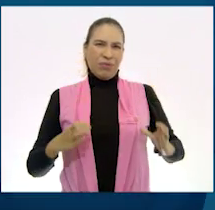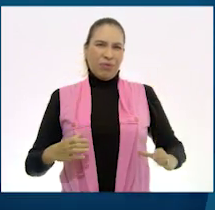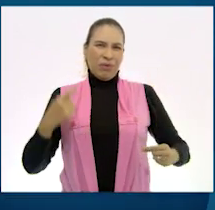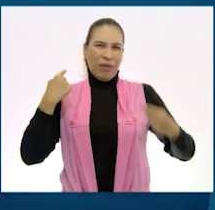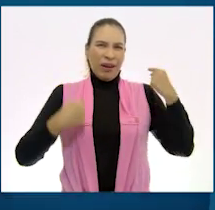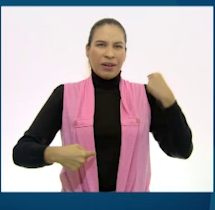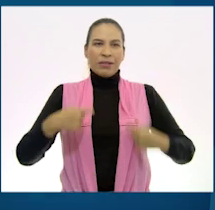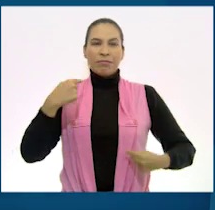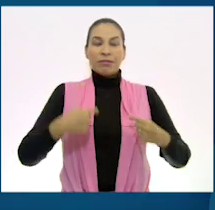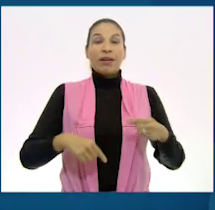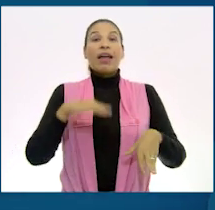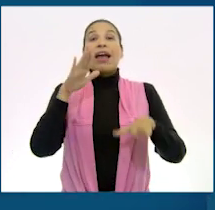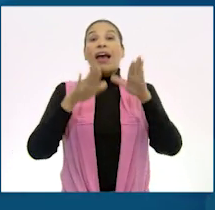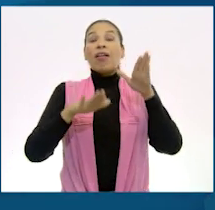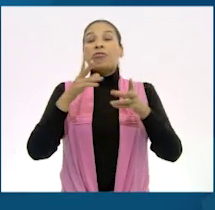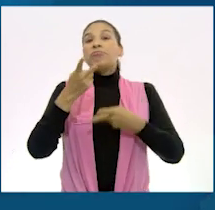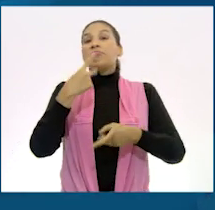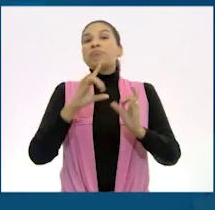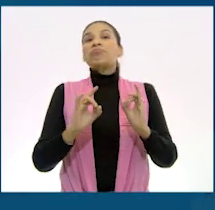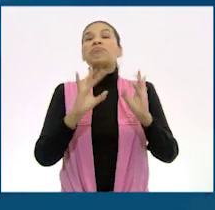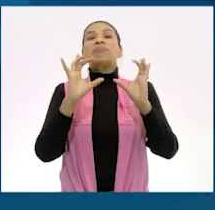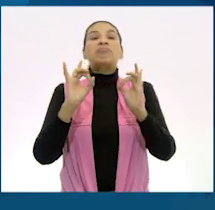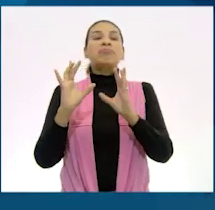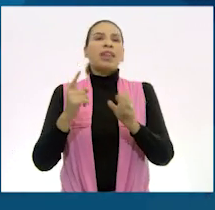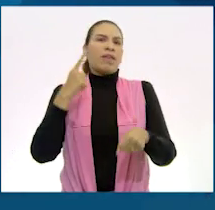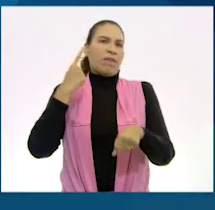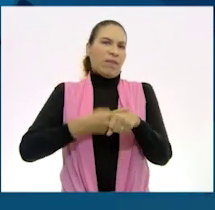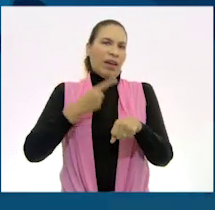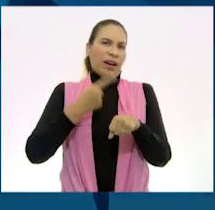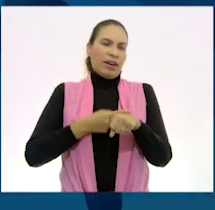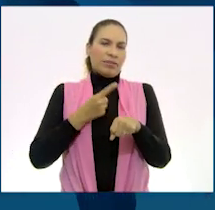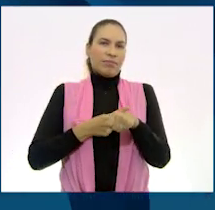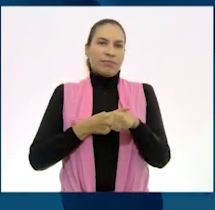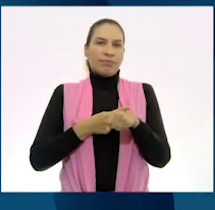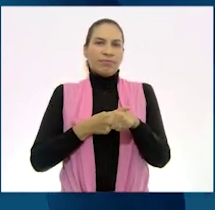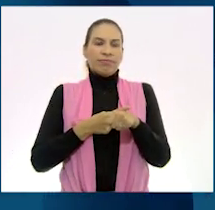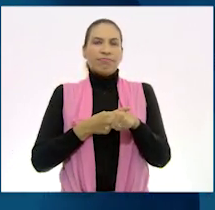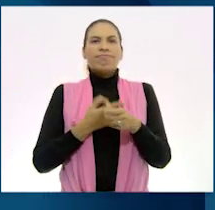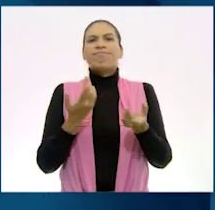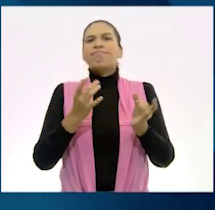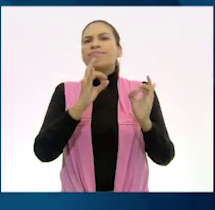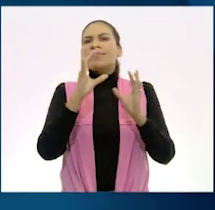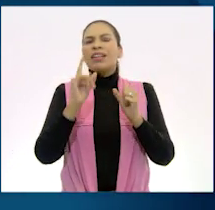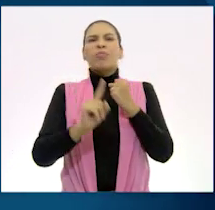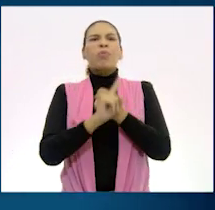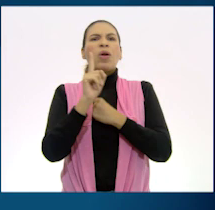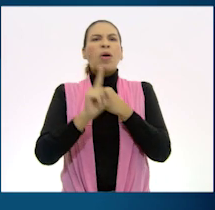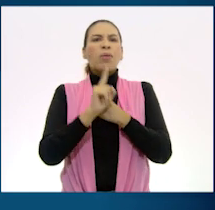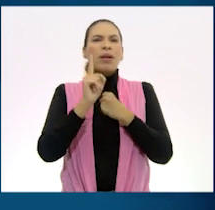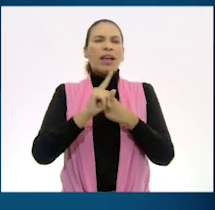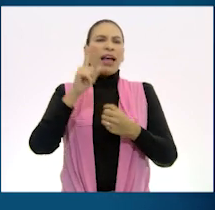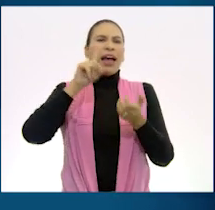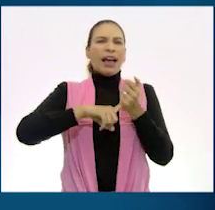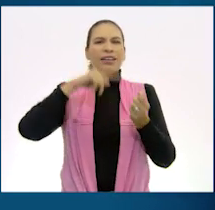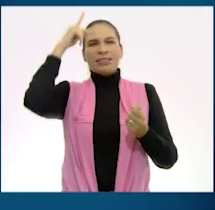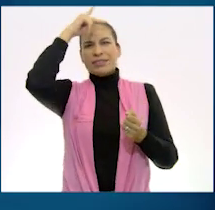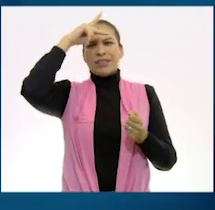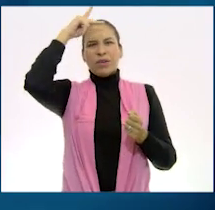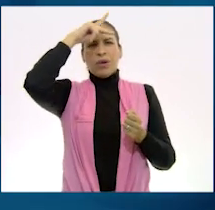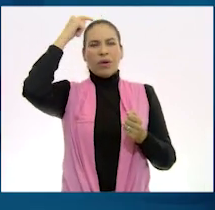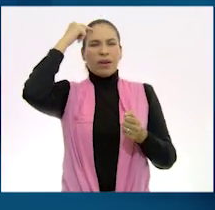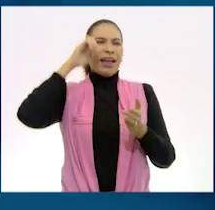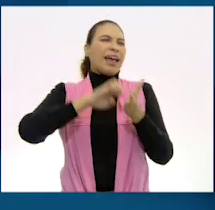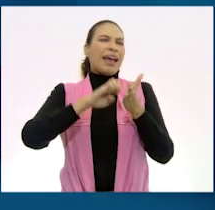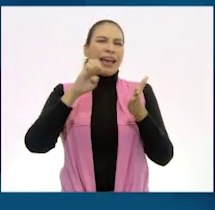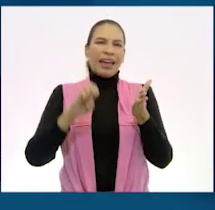algunos casos, son consecuencia de enfermedades o de ciertos trastornos psicológicos. Por